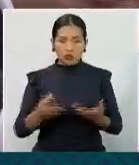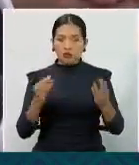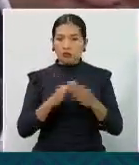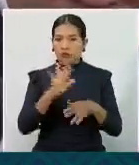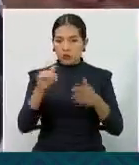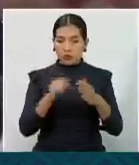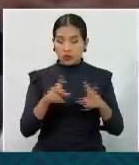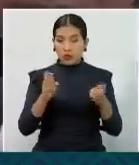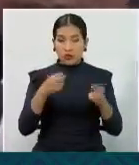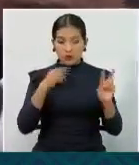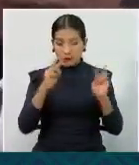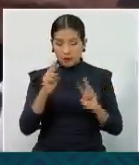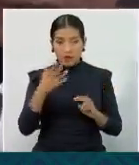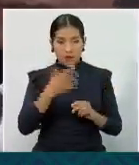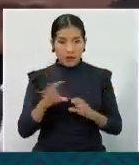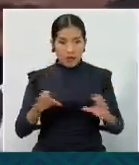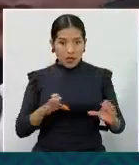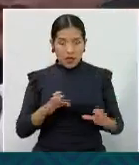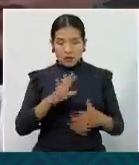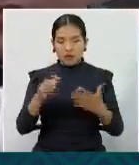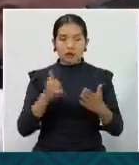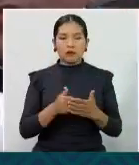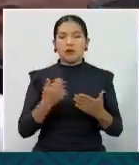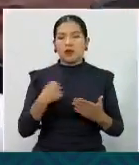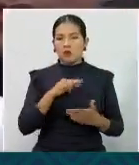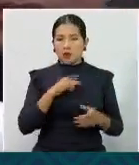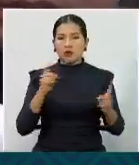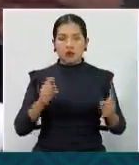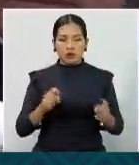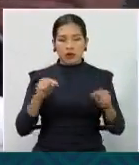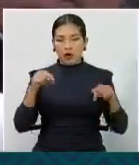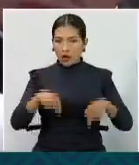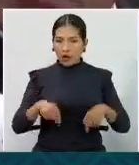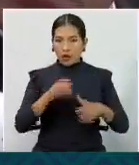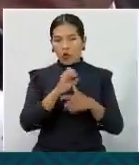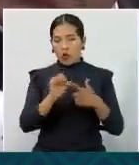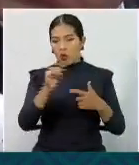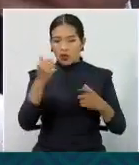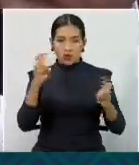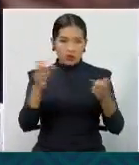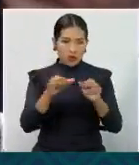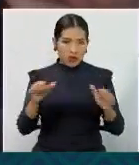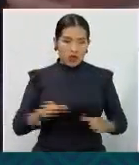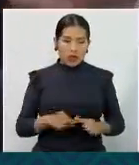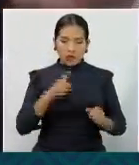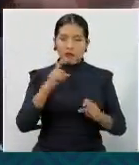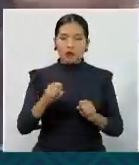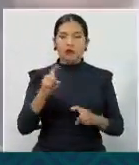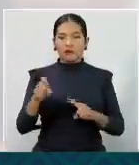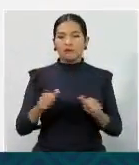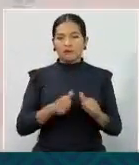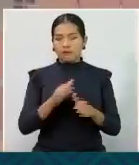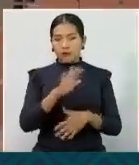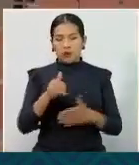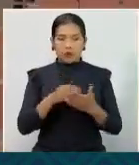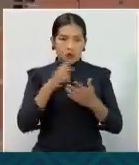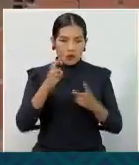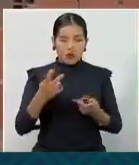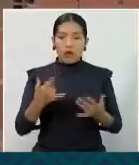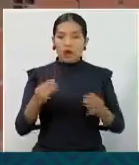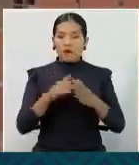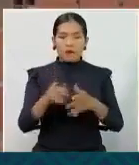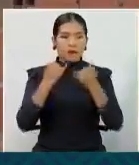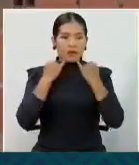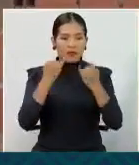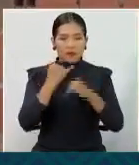estos avasallamientos o de presencia de organizaciones criminales en esta o en cualquier área vinculada al avasallamiento va a ser perseguido tenazmente. El informe